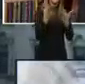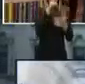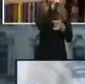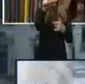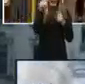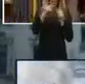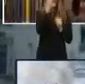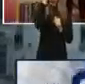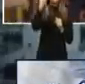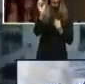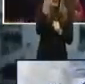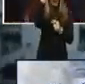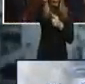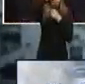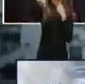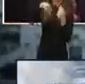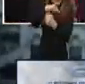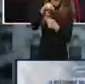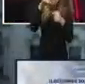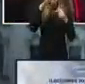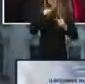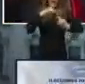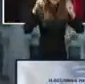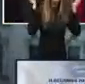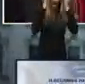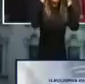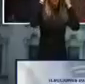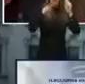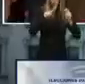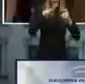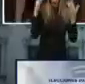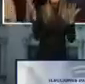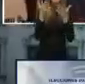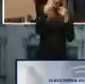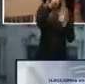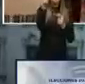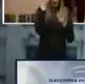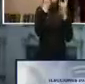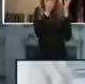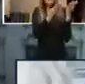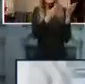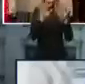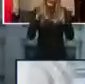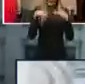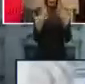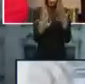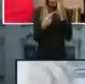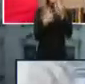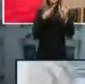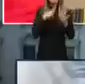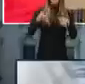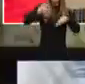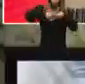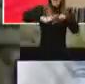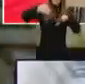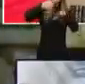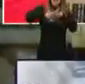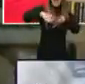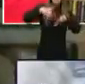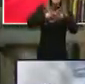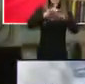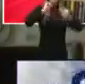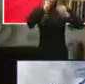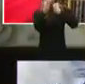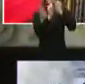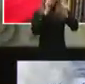segunda vuelta. Hay celebración, hay ambiente. Escuchen ustedes cómo va aumentando el bullicio y